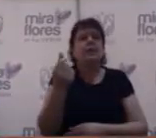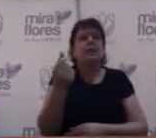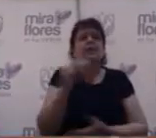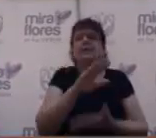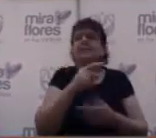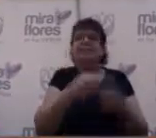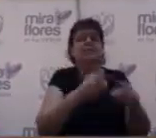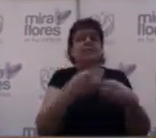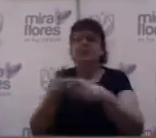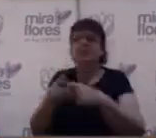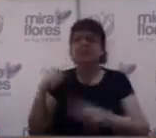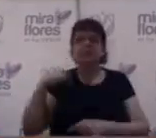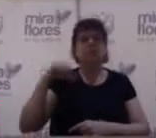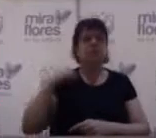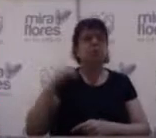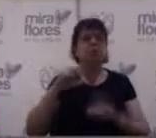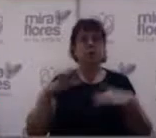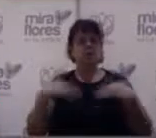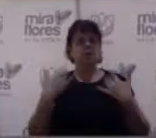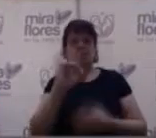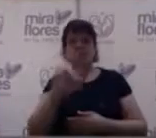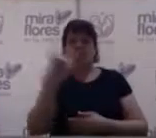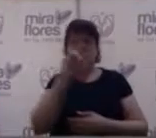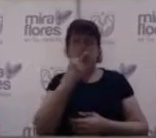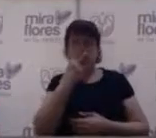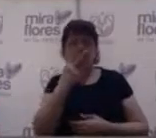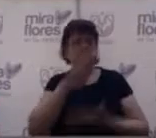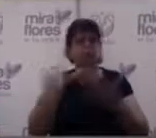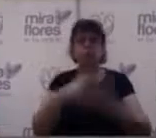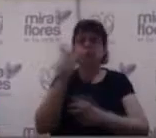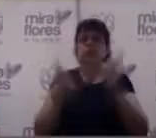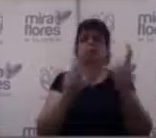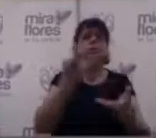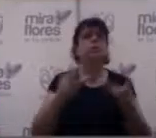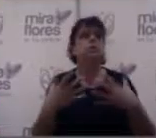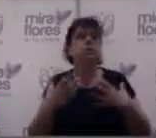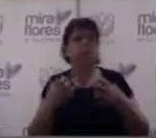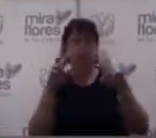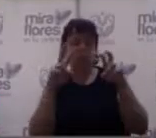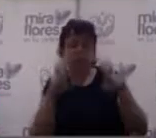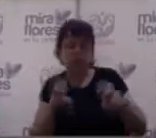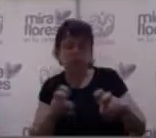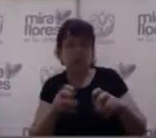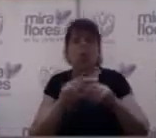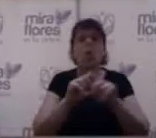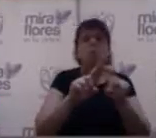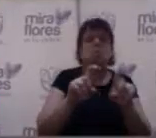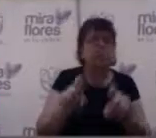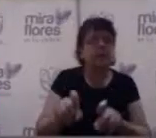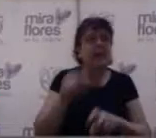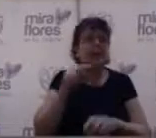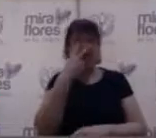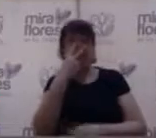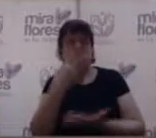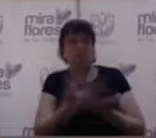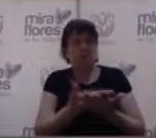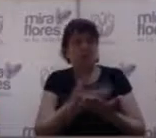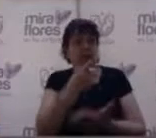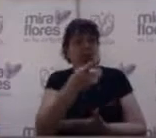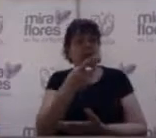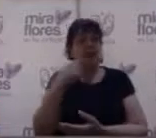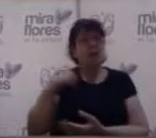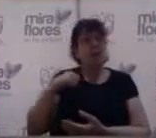y que está a disposición de todas las personas que quieran hacer una consulta de ello. Como podemos ver ahí, la Municipalidad de Miraflores, de